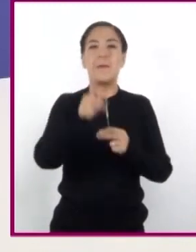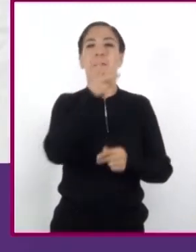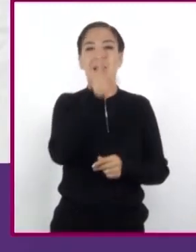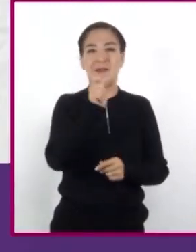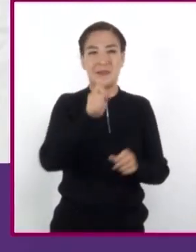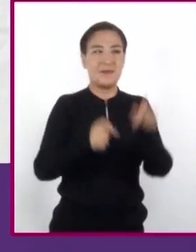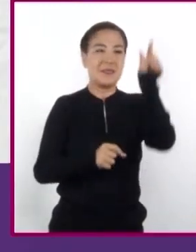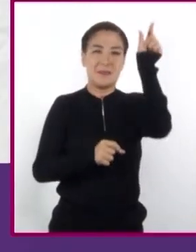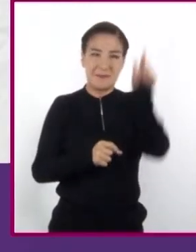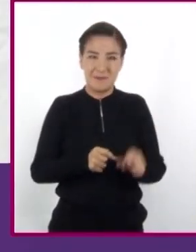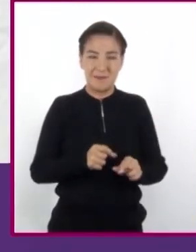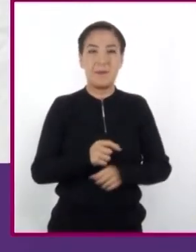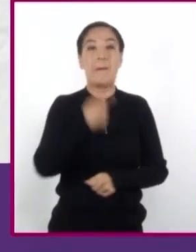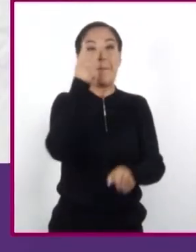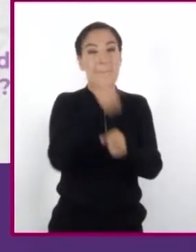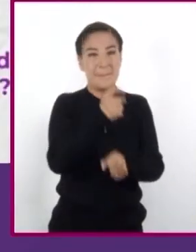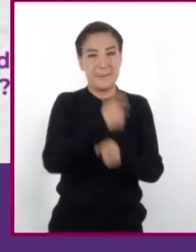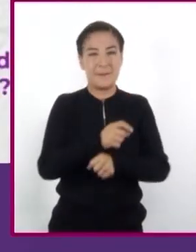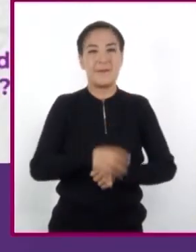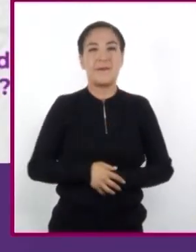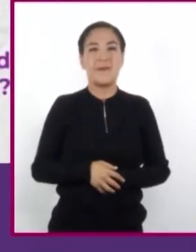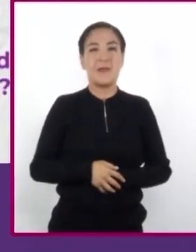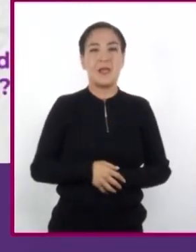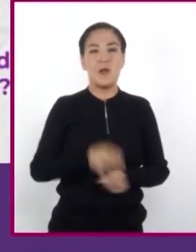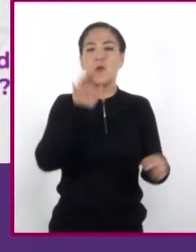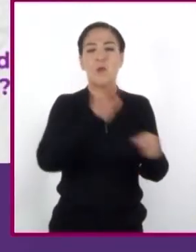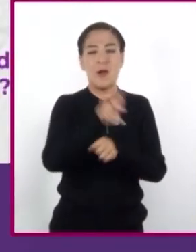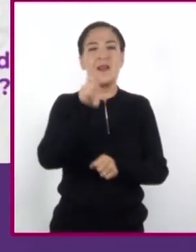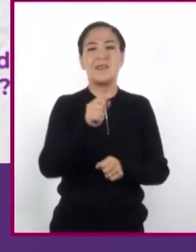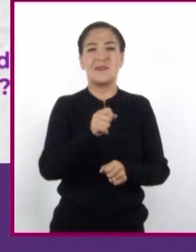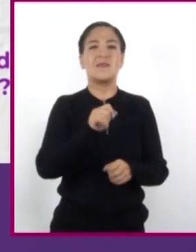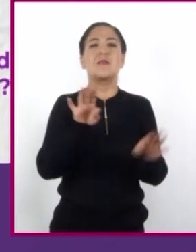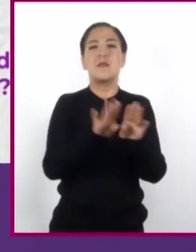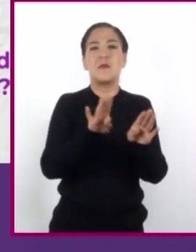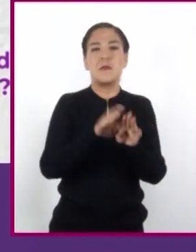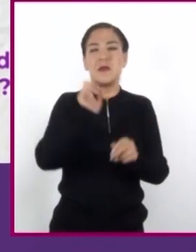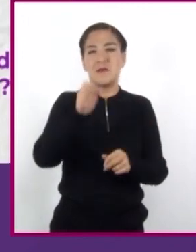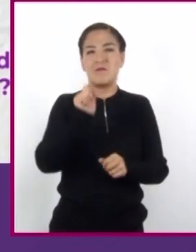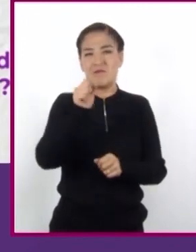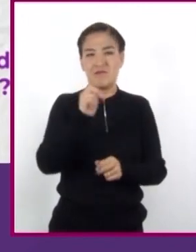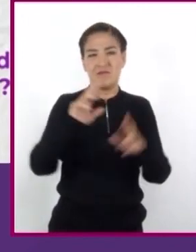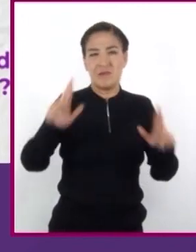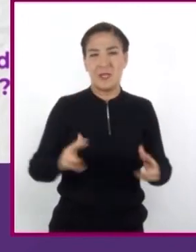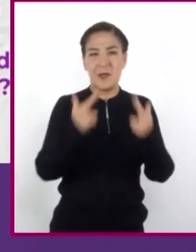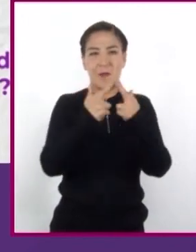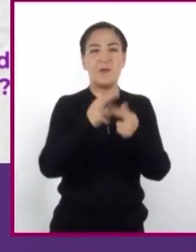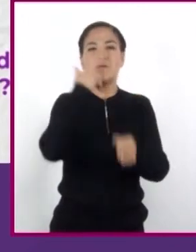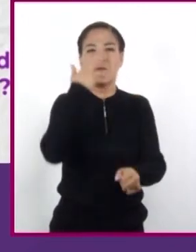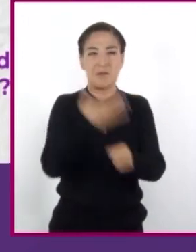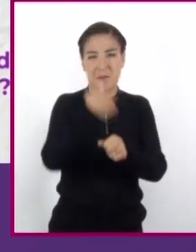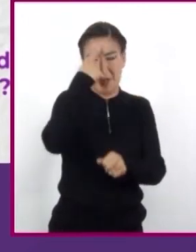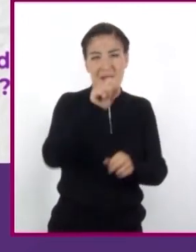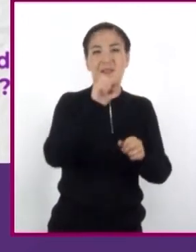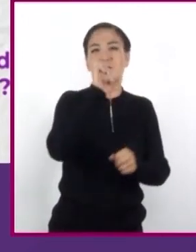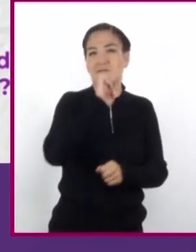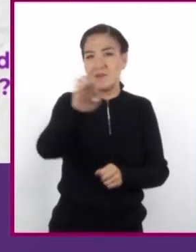verticales. Número 1. Sector religioso inicialmente encargado de la tarea evangelizadora.